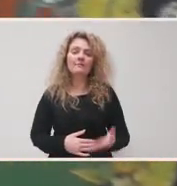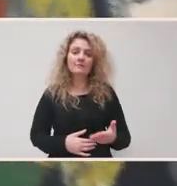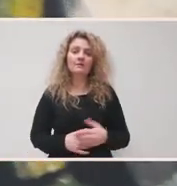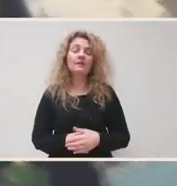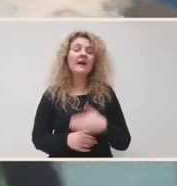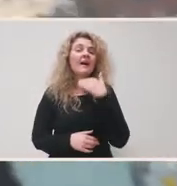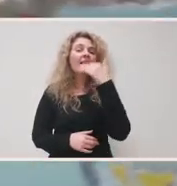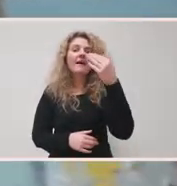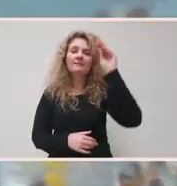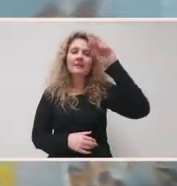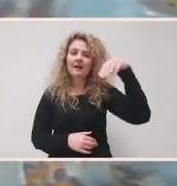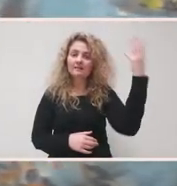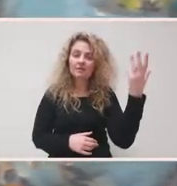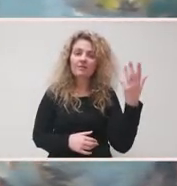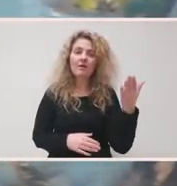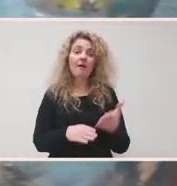ata o momento.